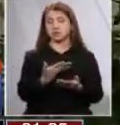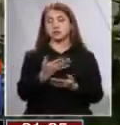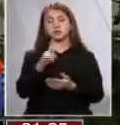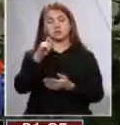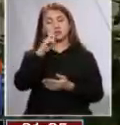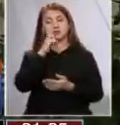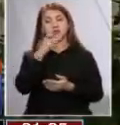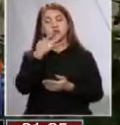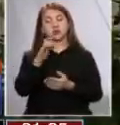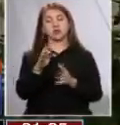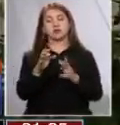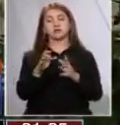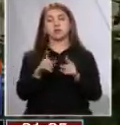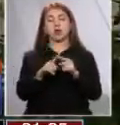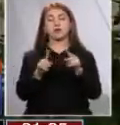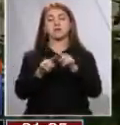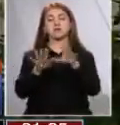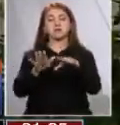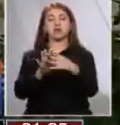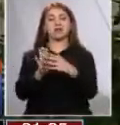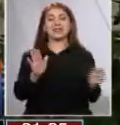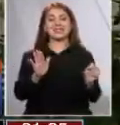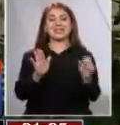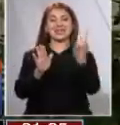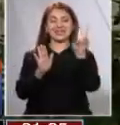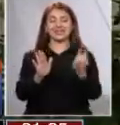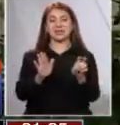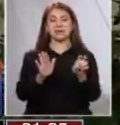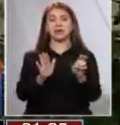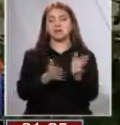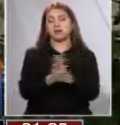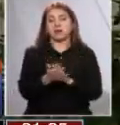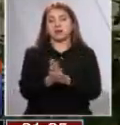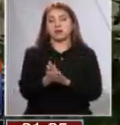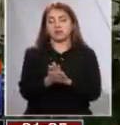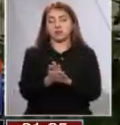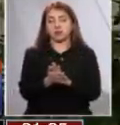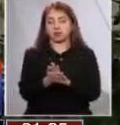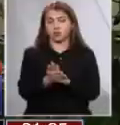porque quita la parte que tiene que ver con